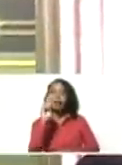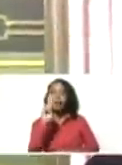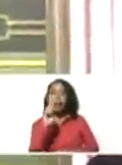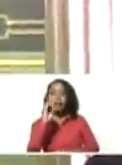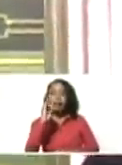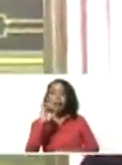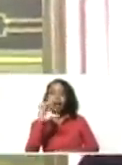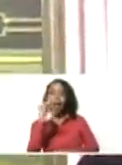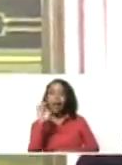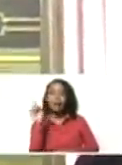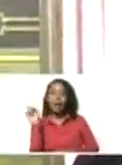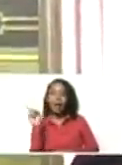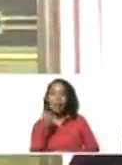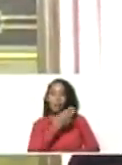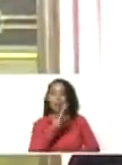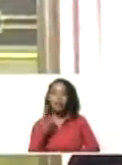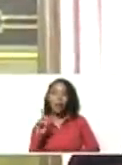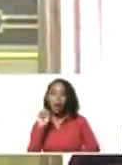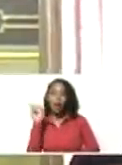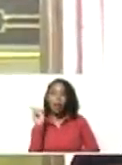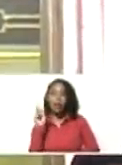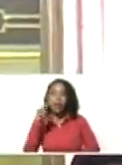Era el centenario de Aquiles Nasoa.